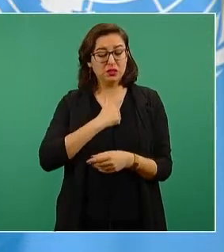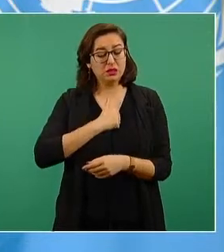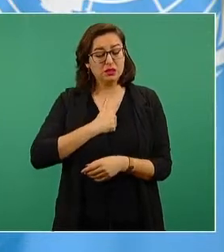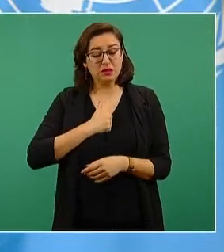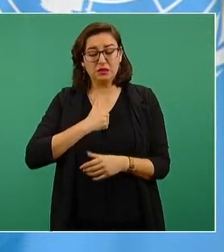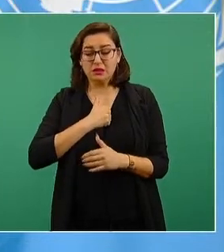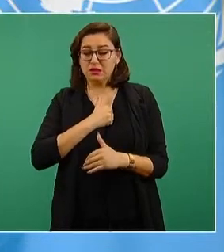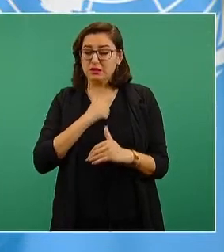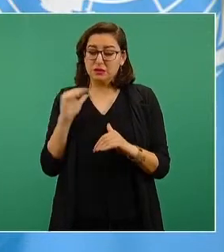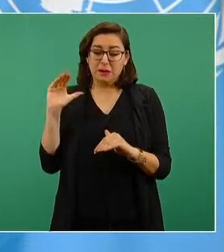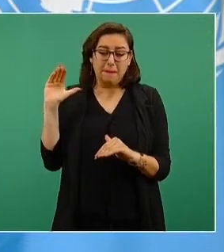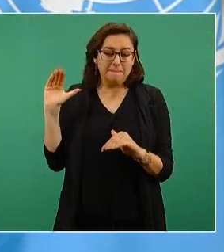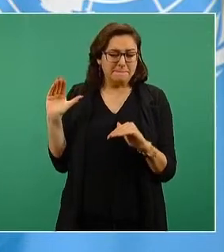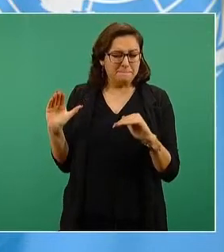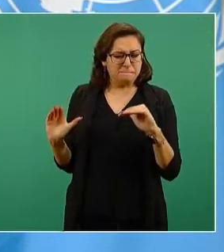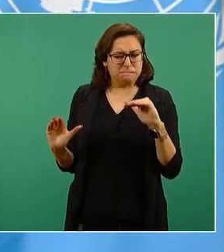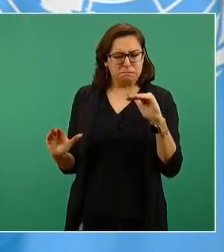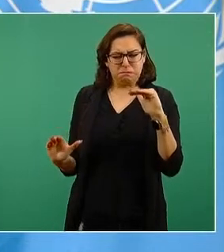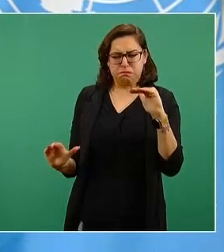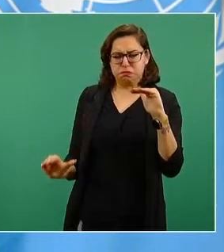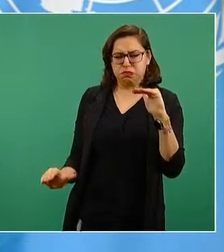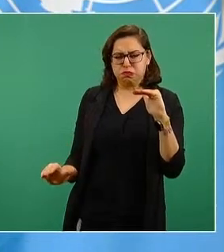padecen de desigualdad.